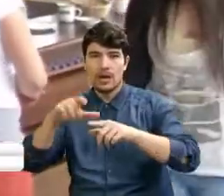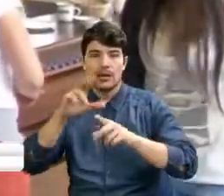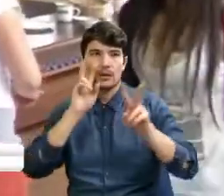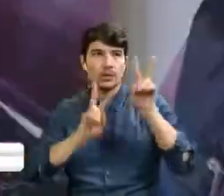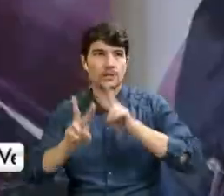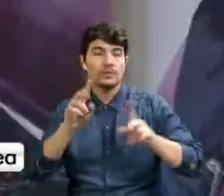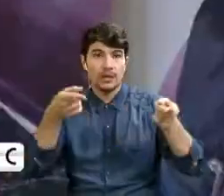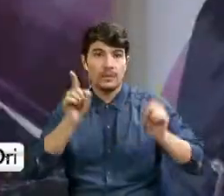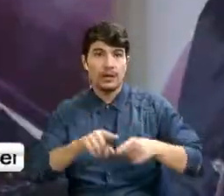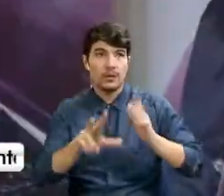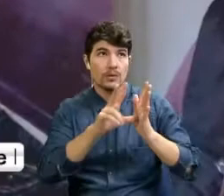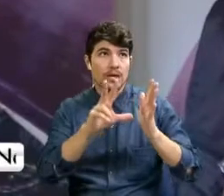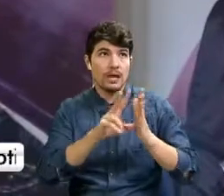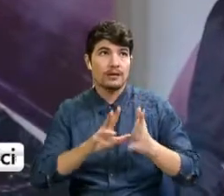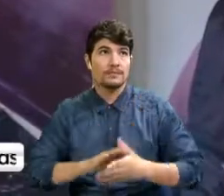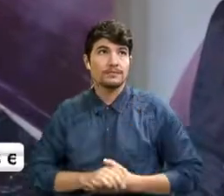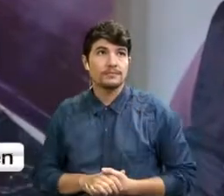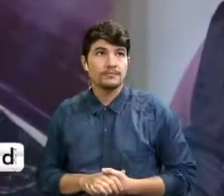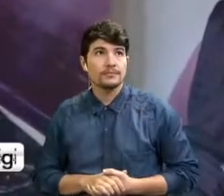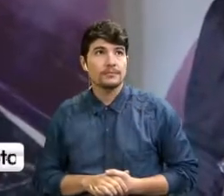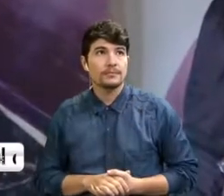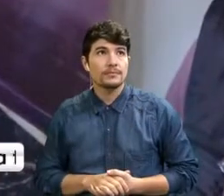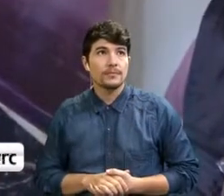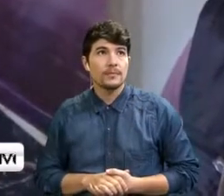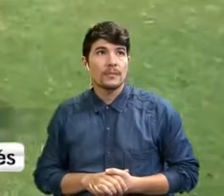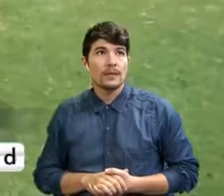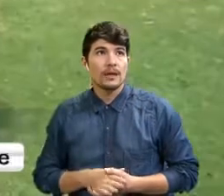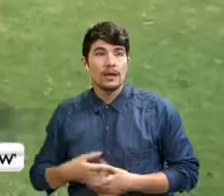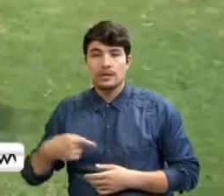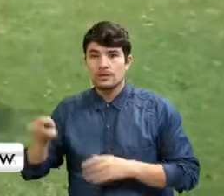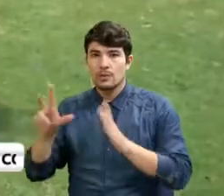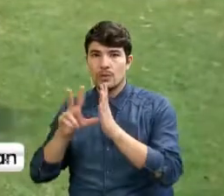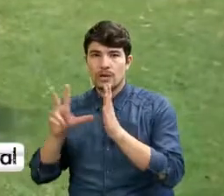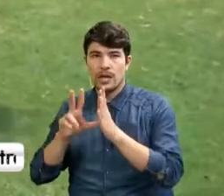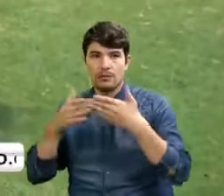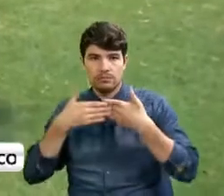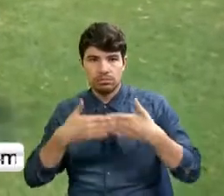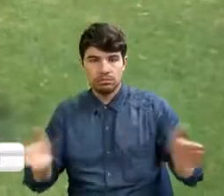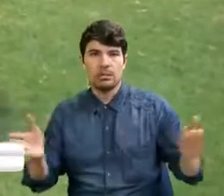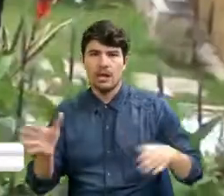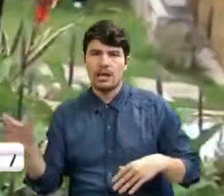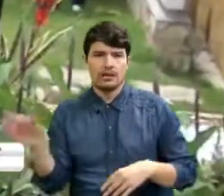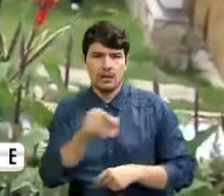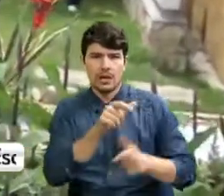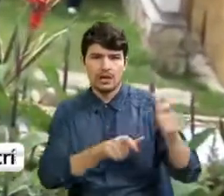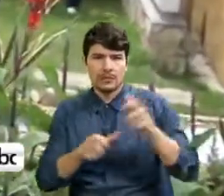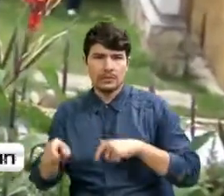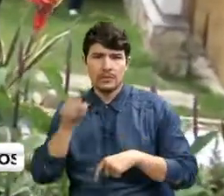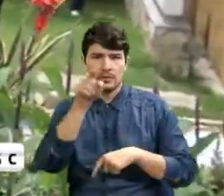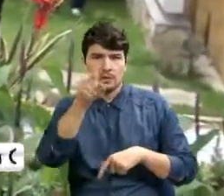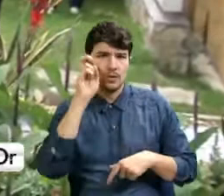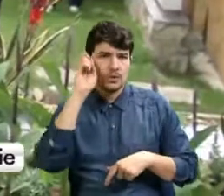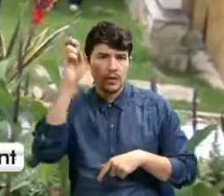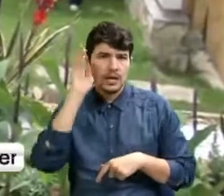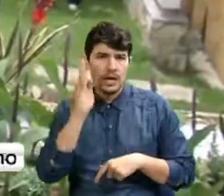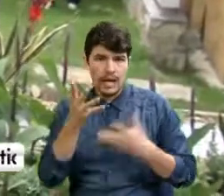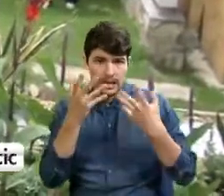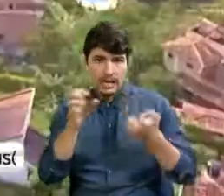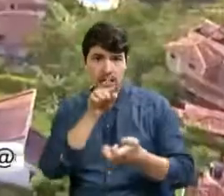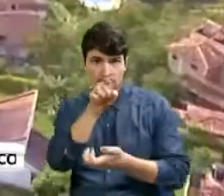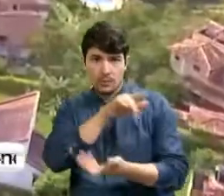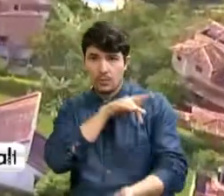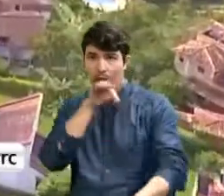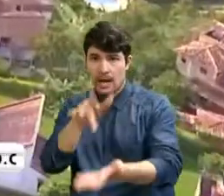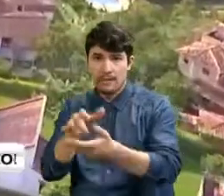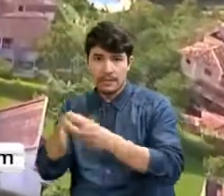los hoteles. Gracia Wellness Hotel abrió sus puertas, está esperando a todos los nortesantandereanos y a la gente